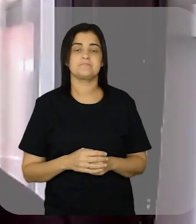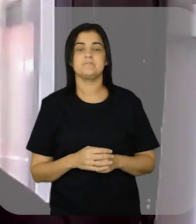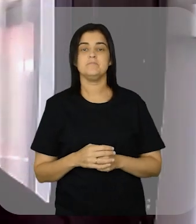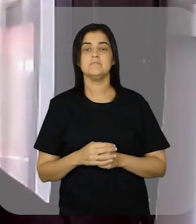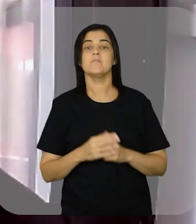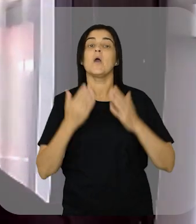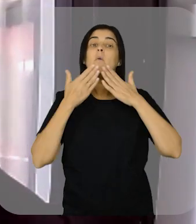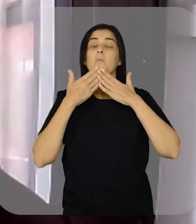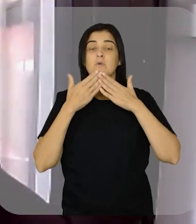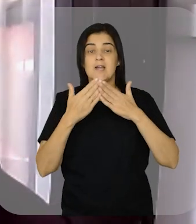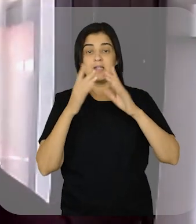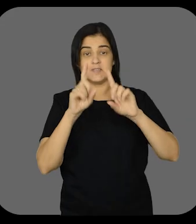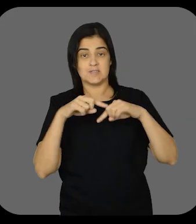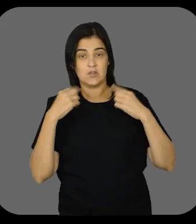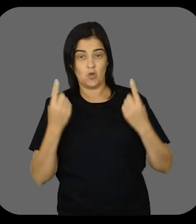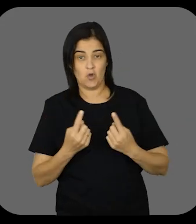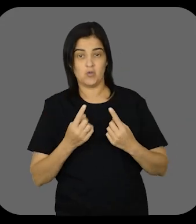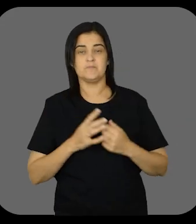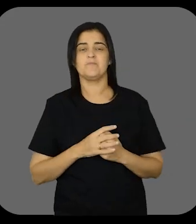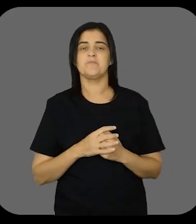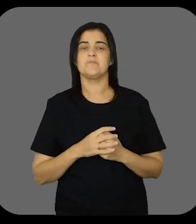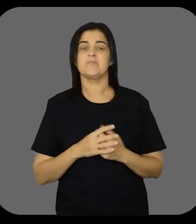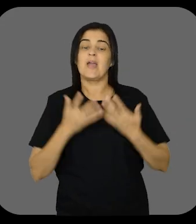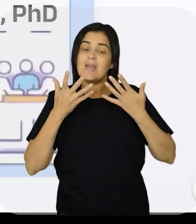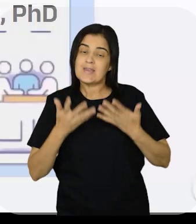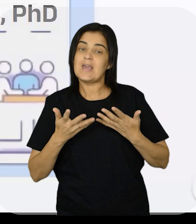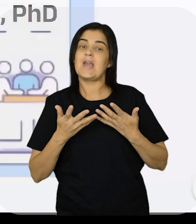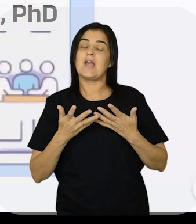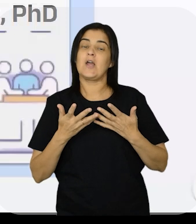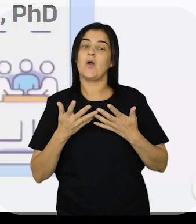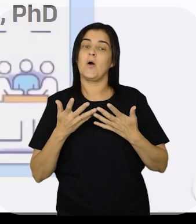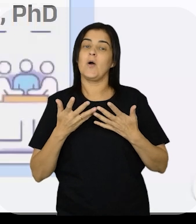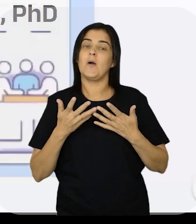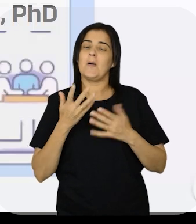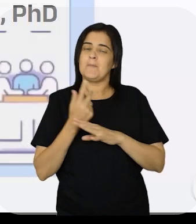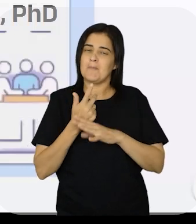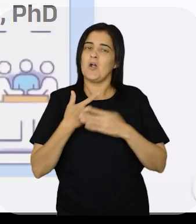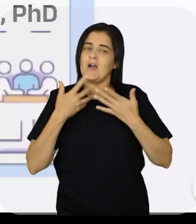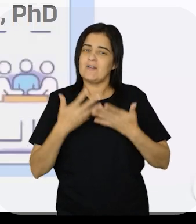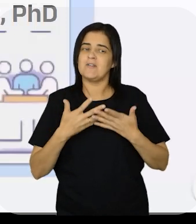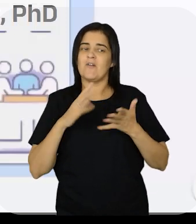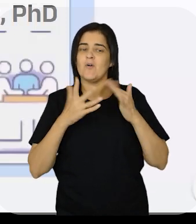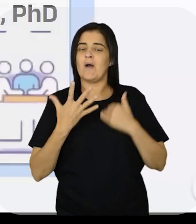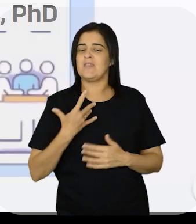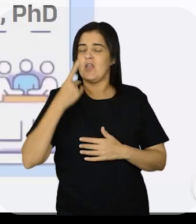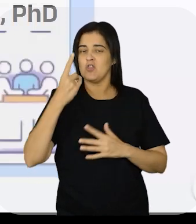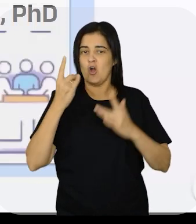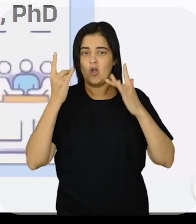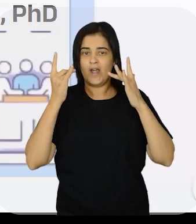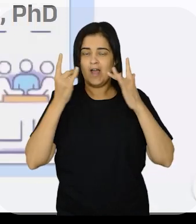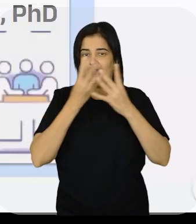Bueno, muchas gracias a todos. Quiero unirme primero a las palabras de la directora